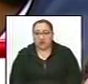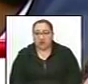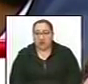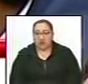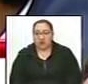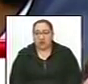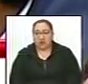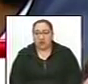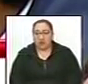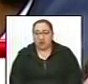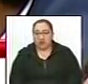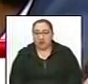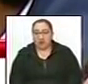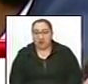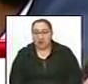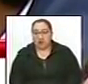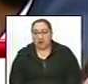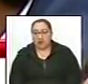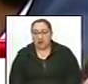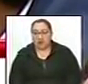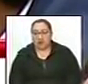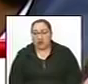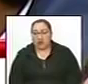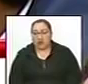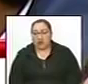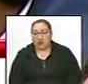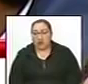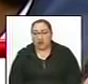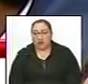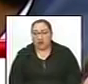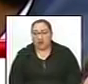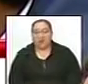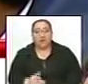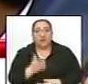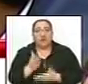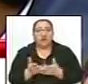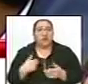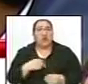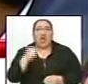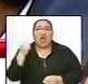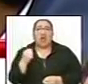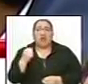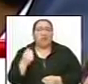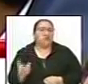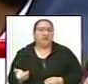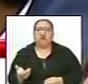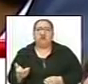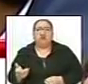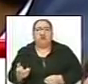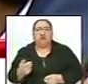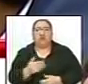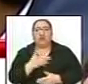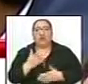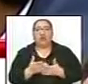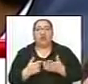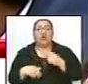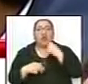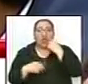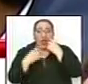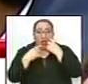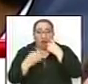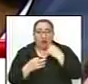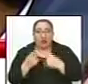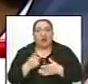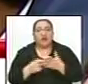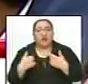decisión mucho más justa, con mayor cantidad de elementos. Esto no es un problema de que estamos apurados, es un problema de que lo que es la